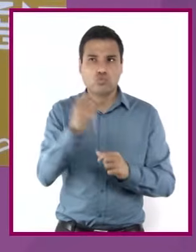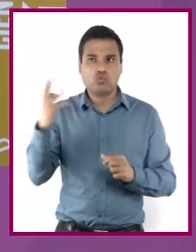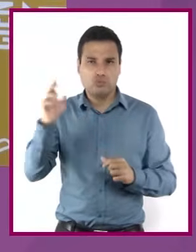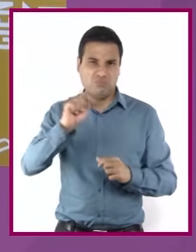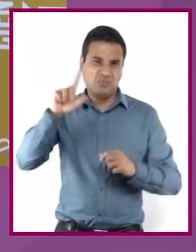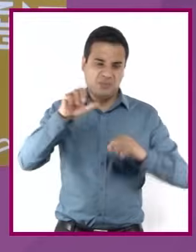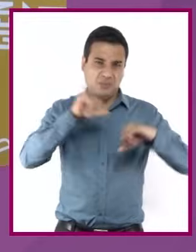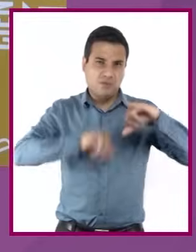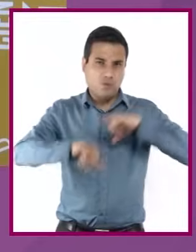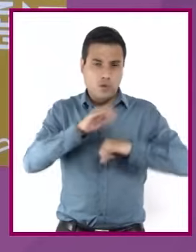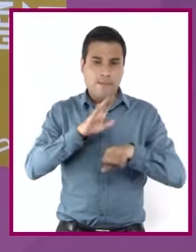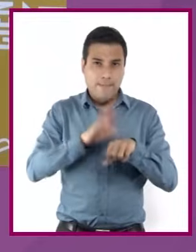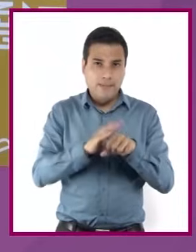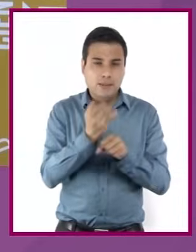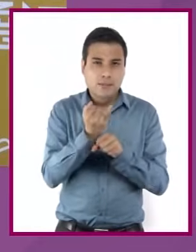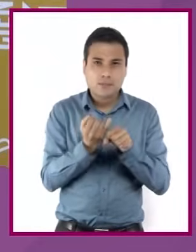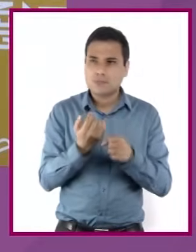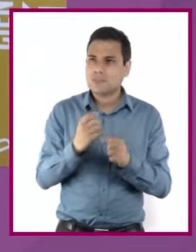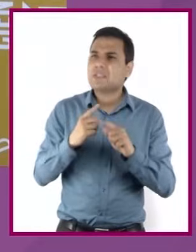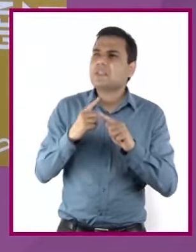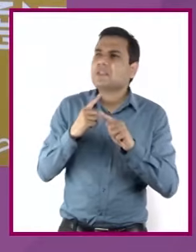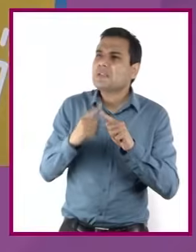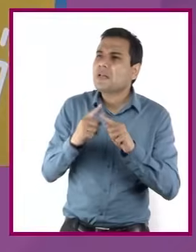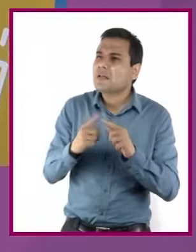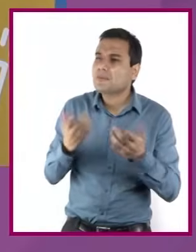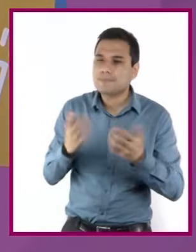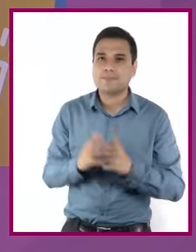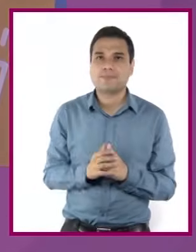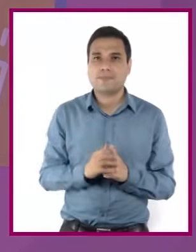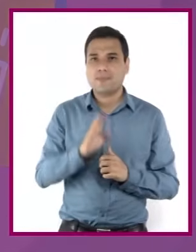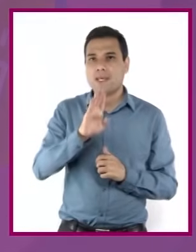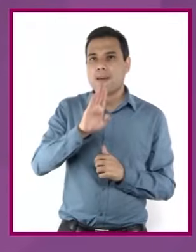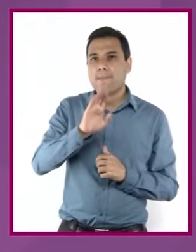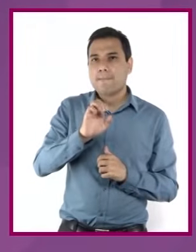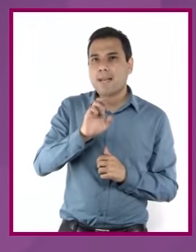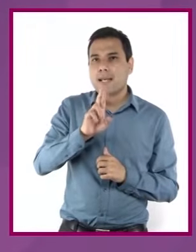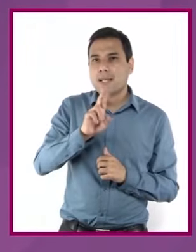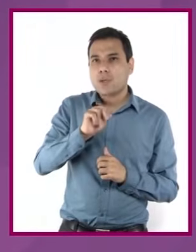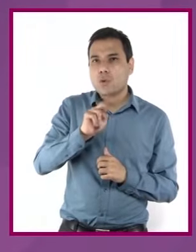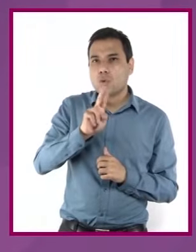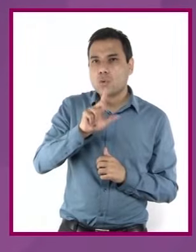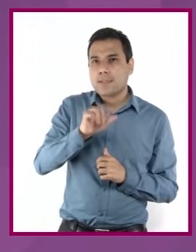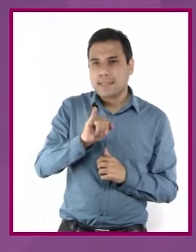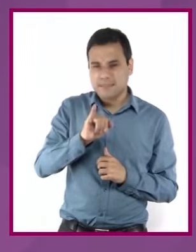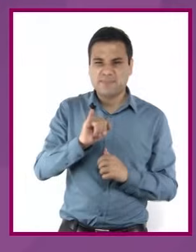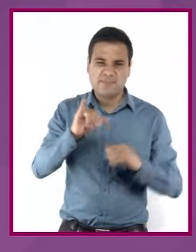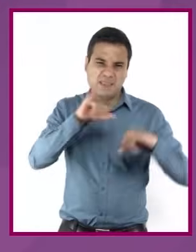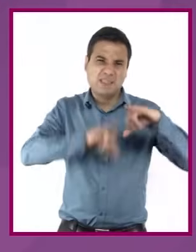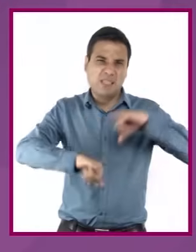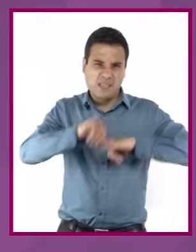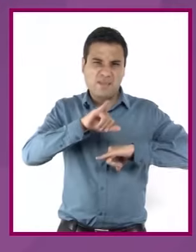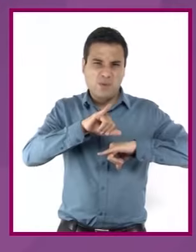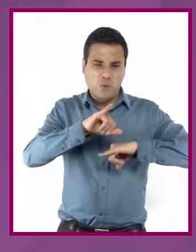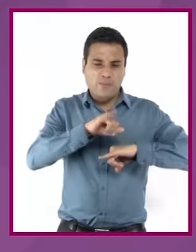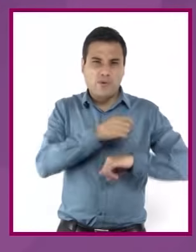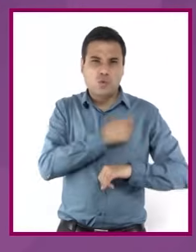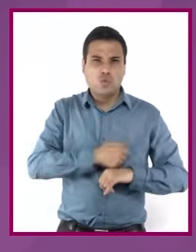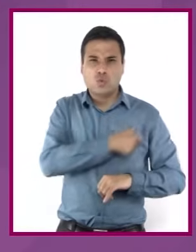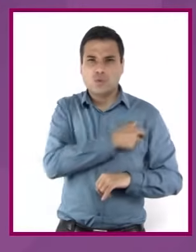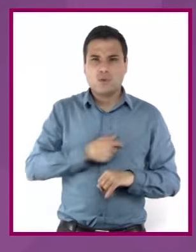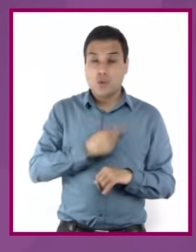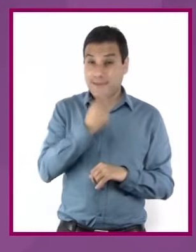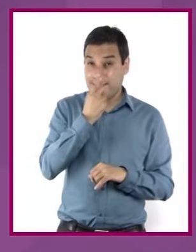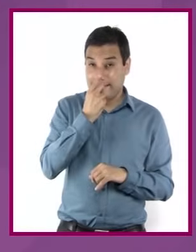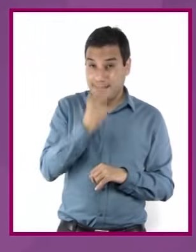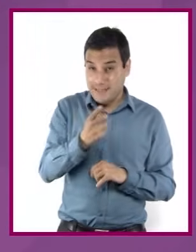científicos. ¿Cómo quiénes, profesor? Bernoulli, un científico suizo, propuso que los gases estaban compuestos